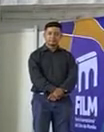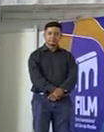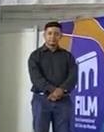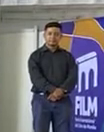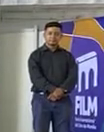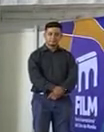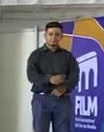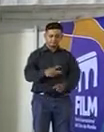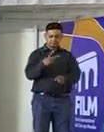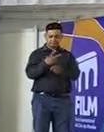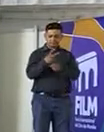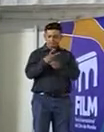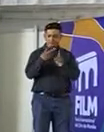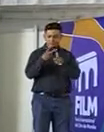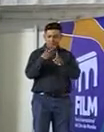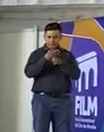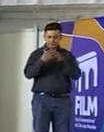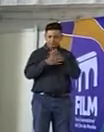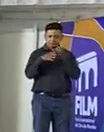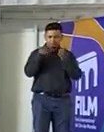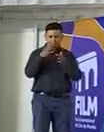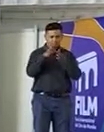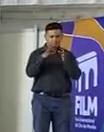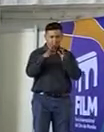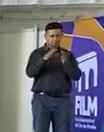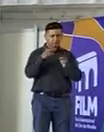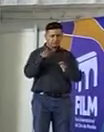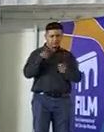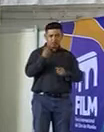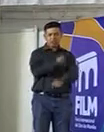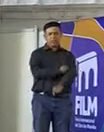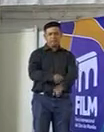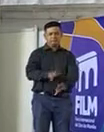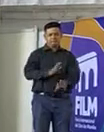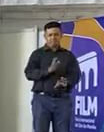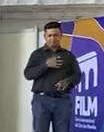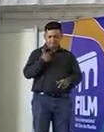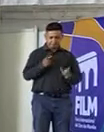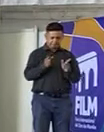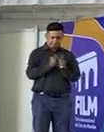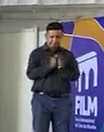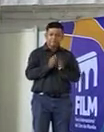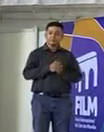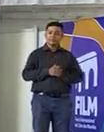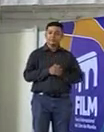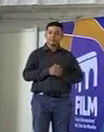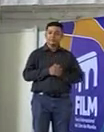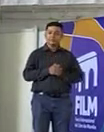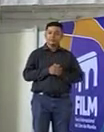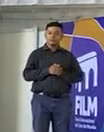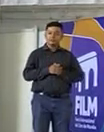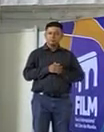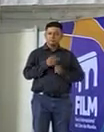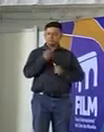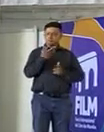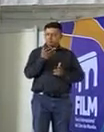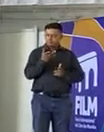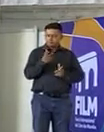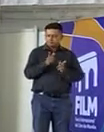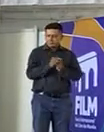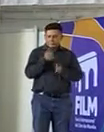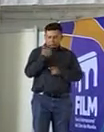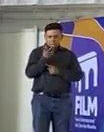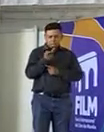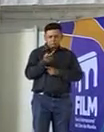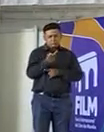Y la segunda idea que les quería compartir, y creo que no me voy a extender tanto, ¿para qué? Es sobre una pregunta que